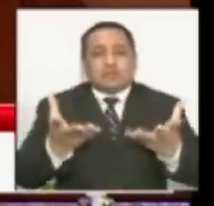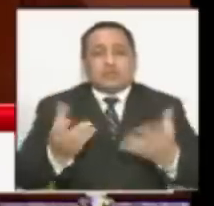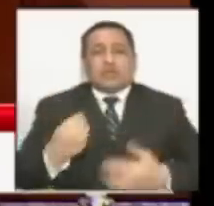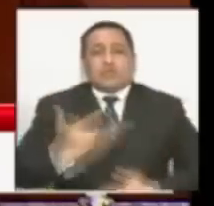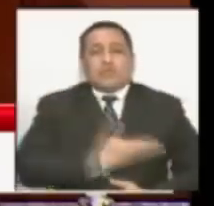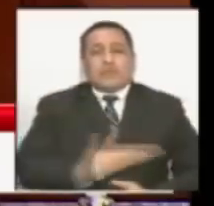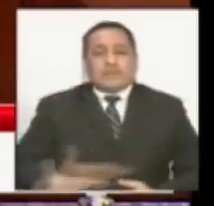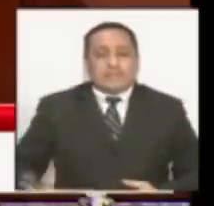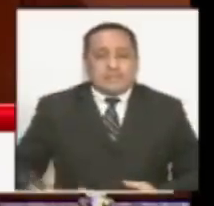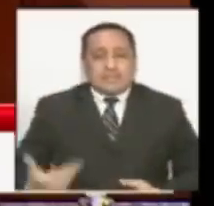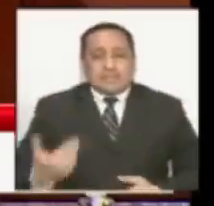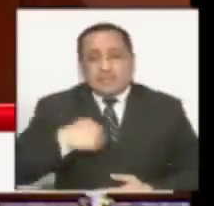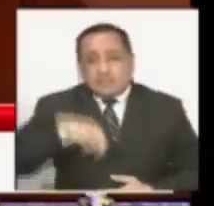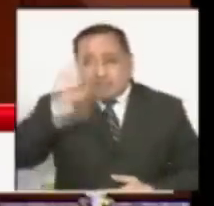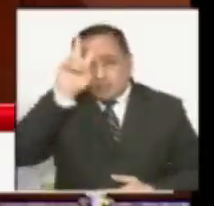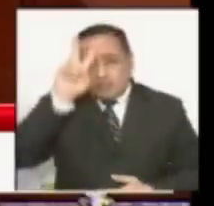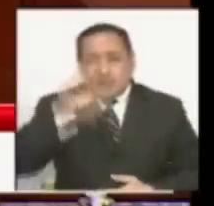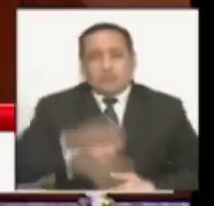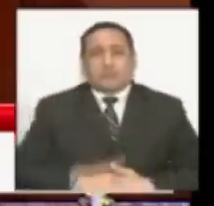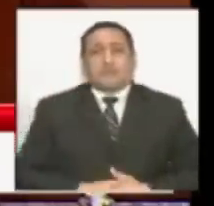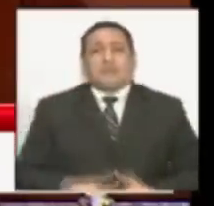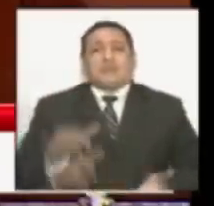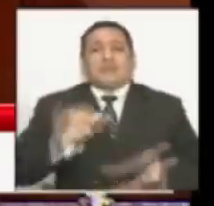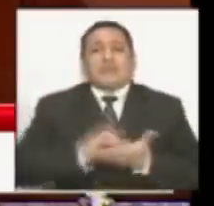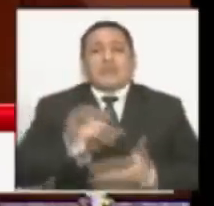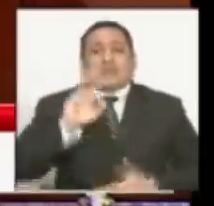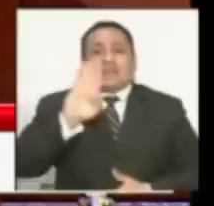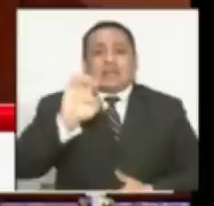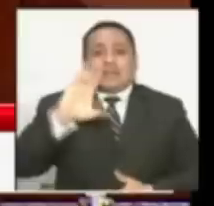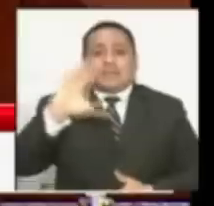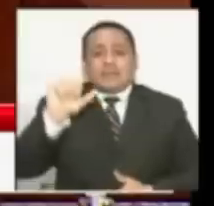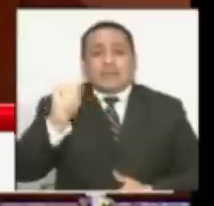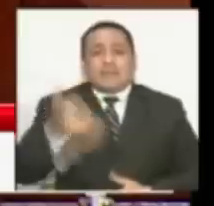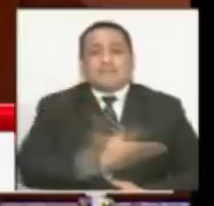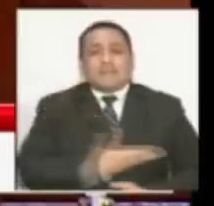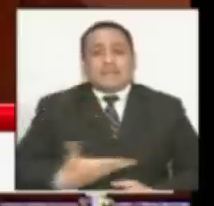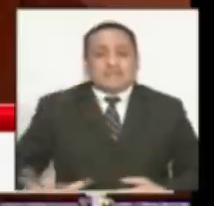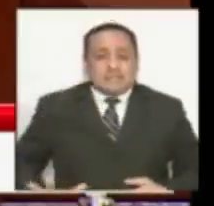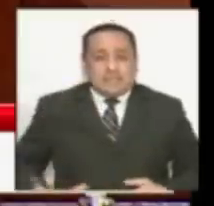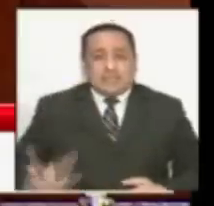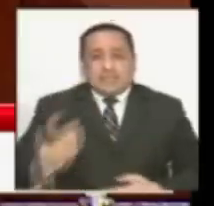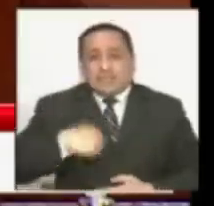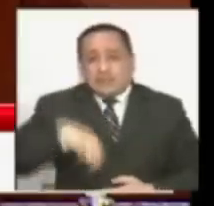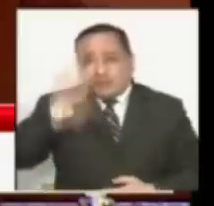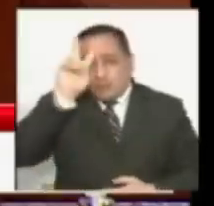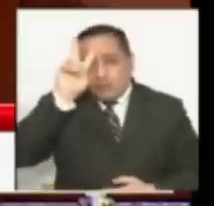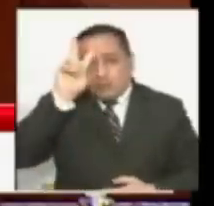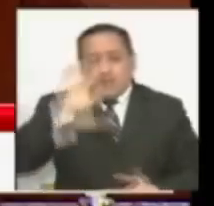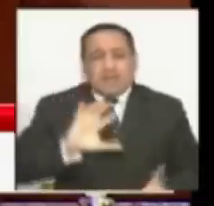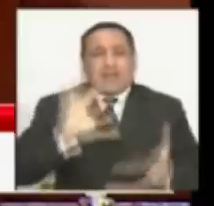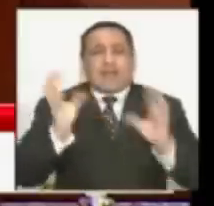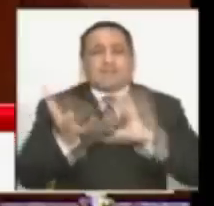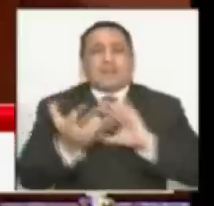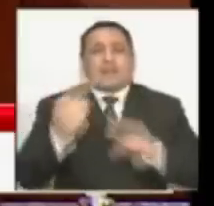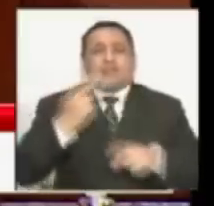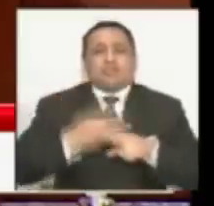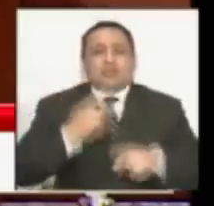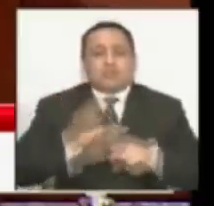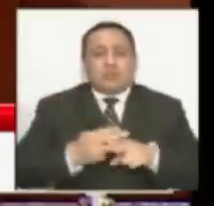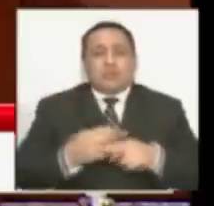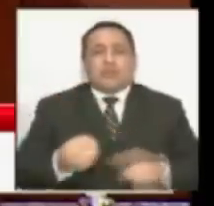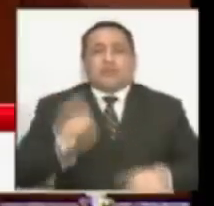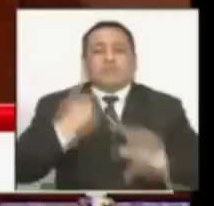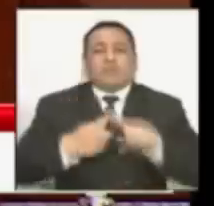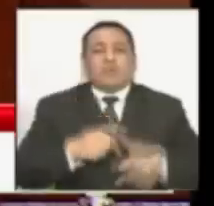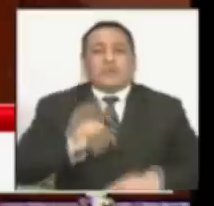como presidente de la República, que la beca Presidente de la República cambiará de nombre